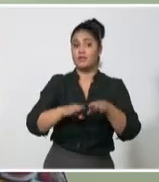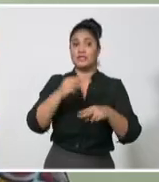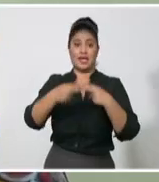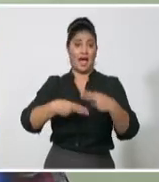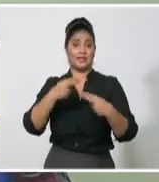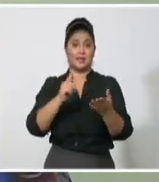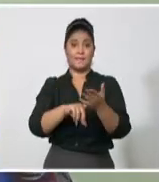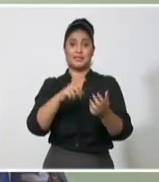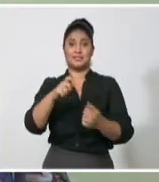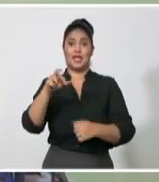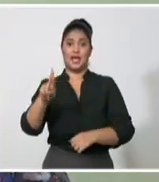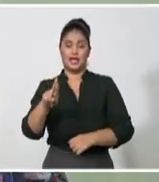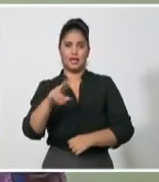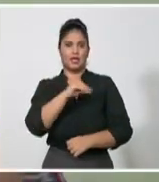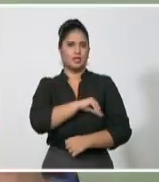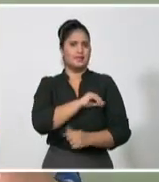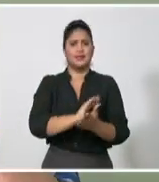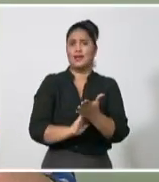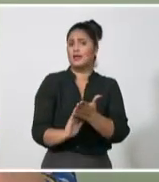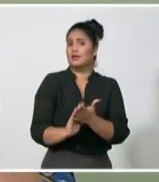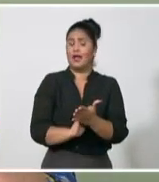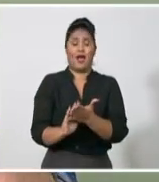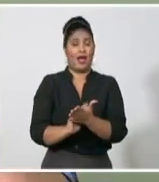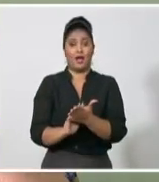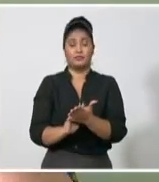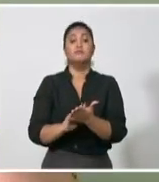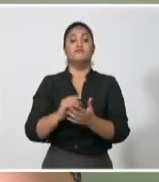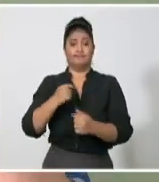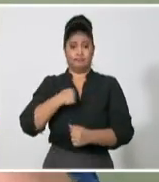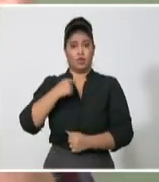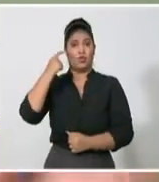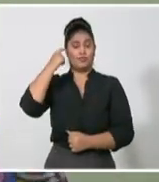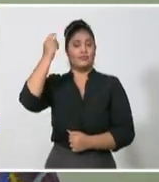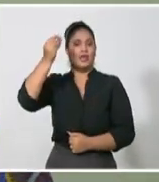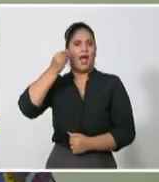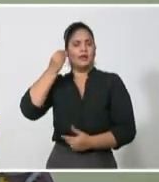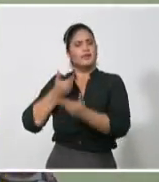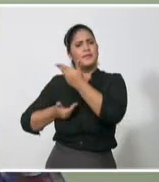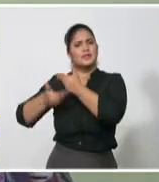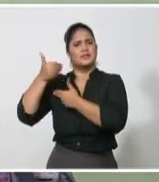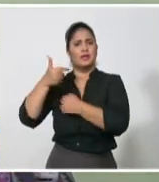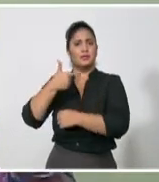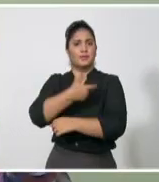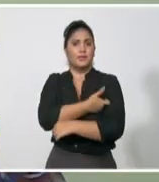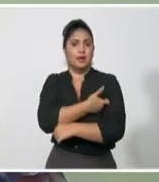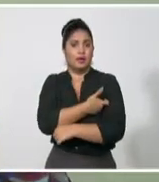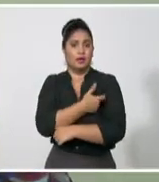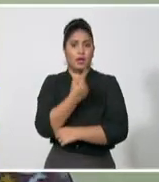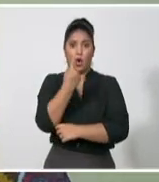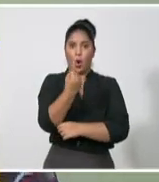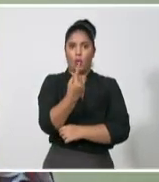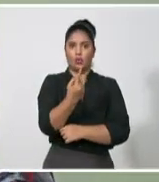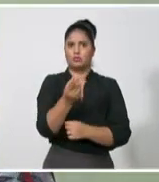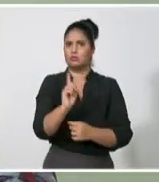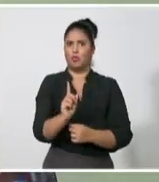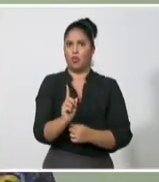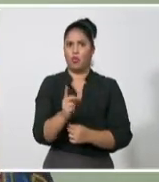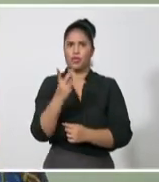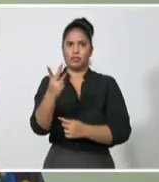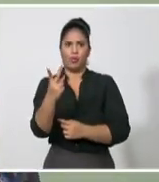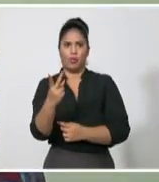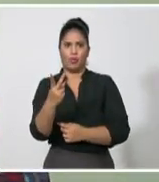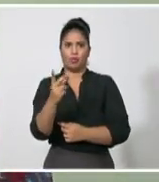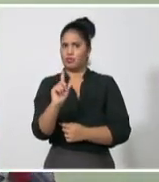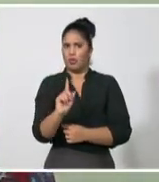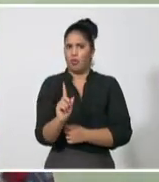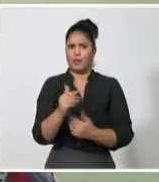tuve. Fíjate que yo estaba media disgustada porque decía, la vacuna, la Soberana 1, la Soberana... ¿Y cuándo nosotros, los que estuvimos